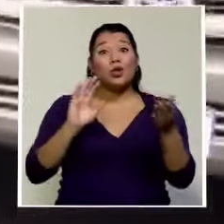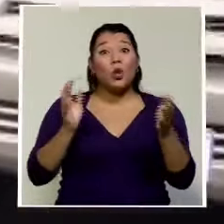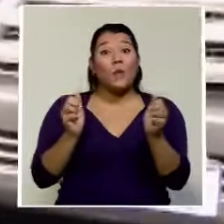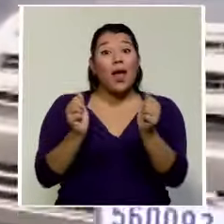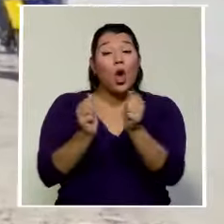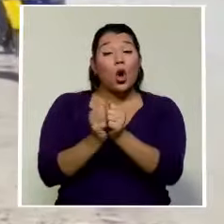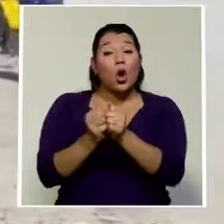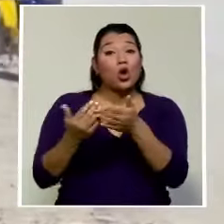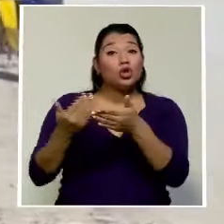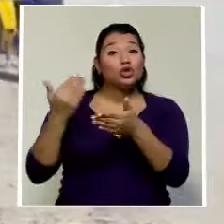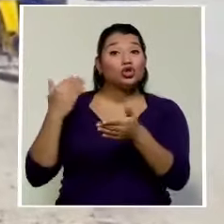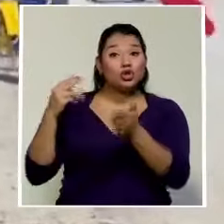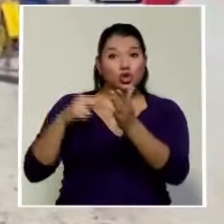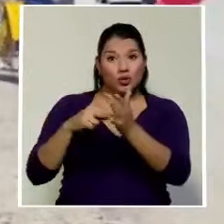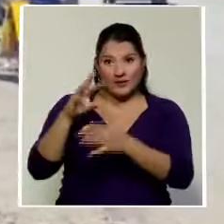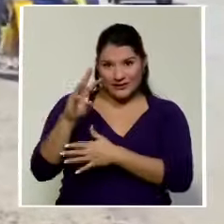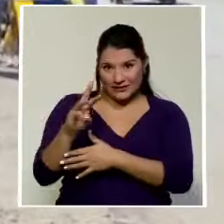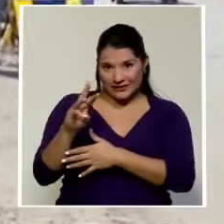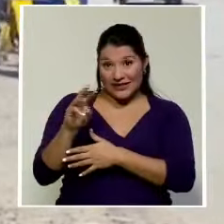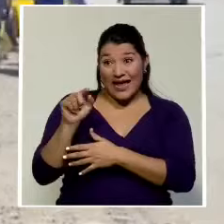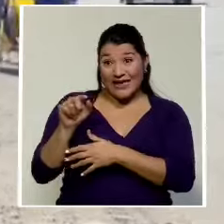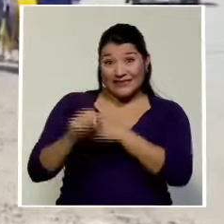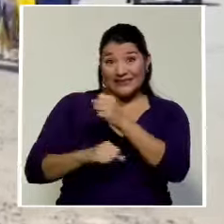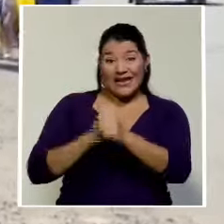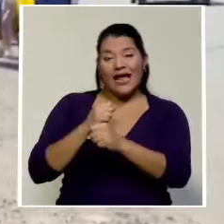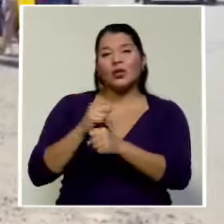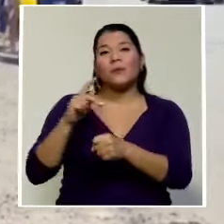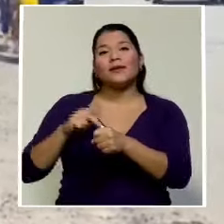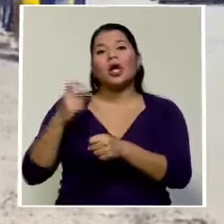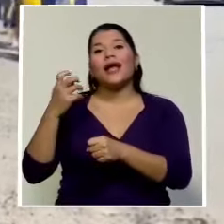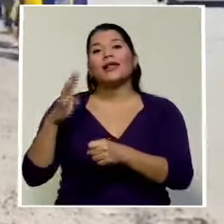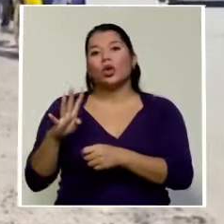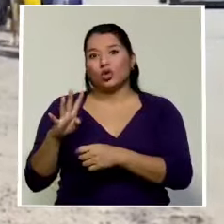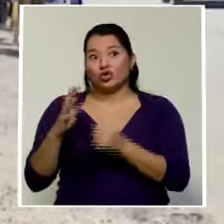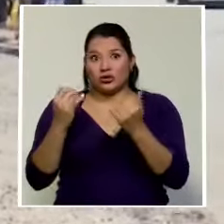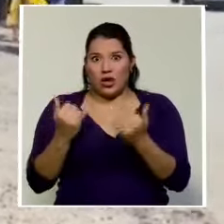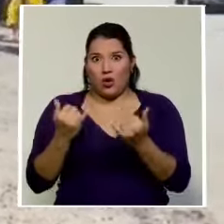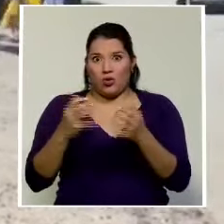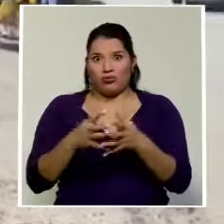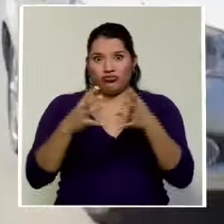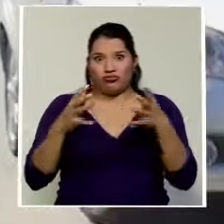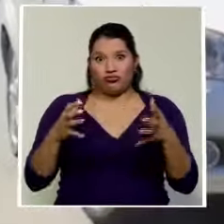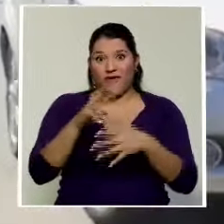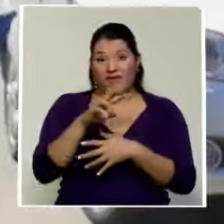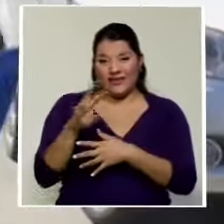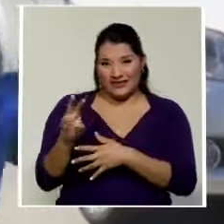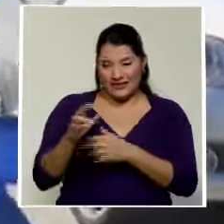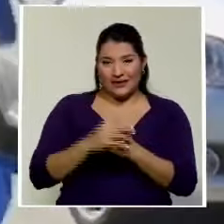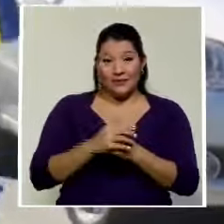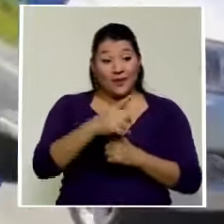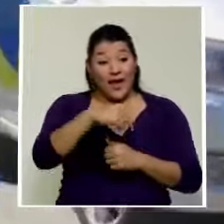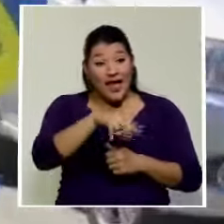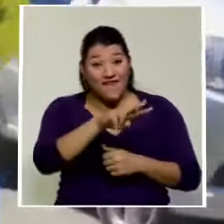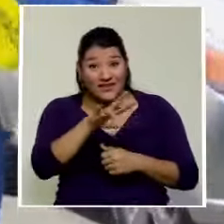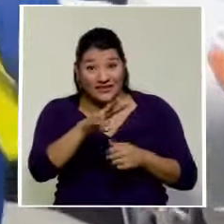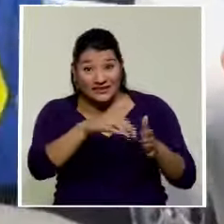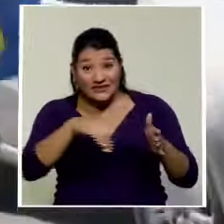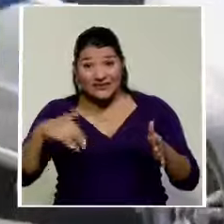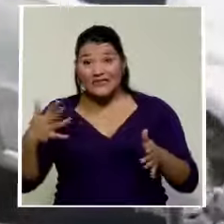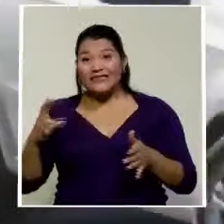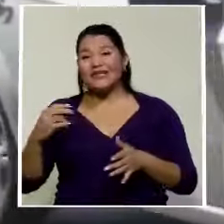aspirantes. Pero esto no es todo, sino que de esos 27 candidatos a la presidencia, 17 llevan una doble